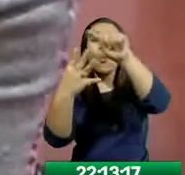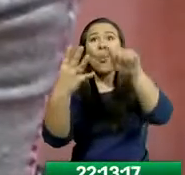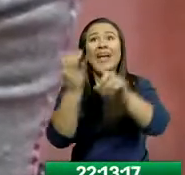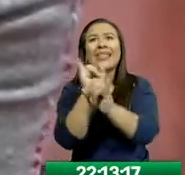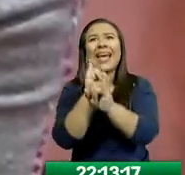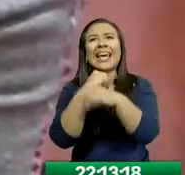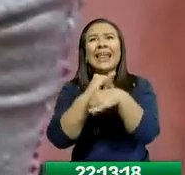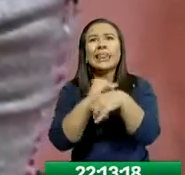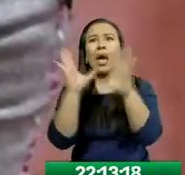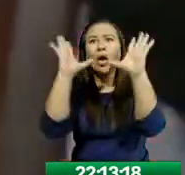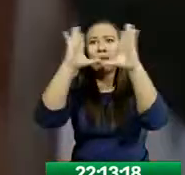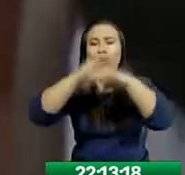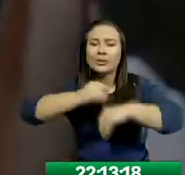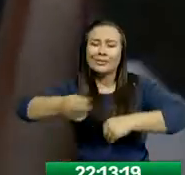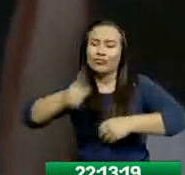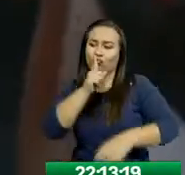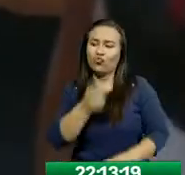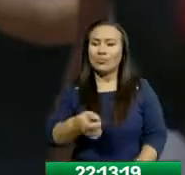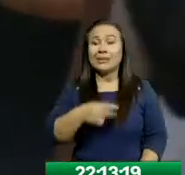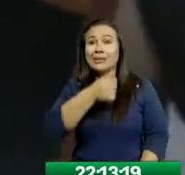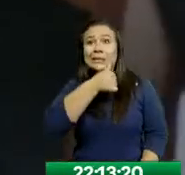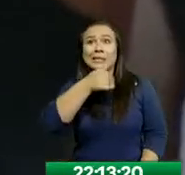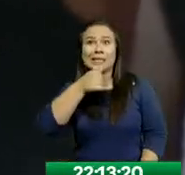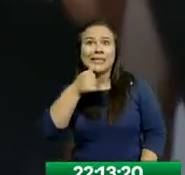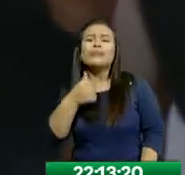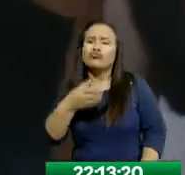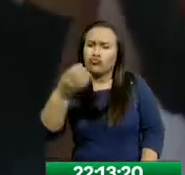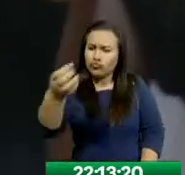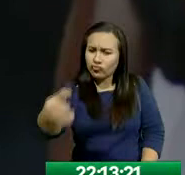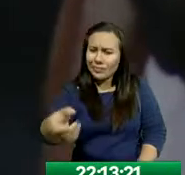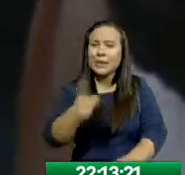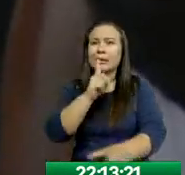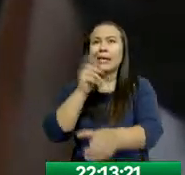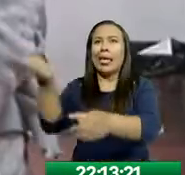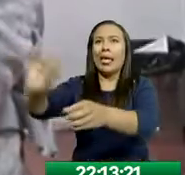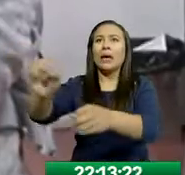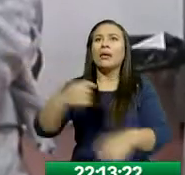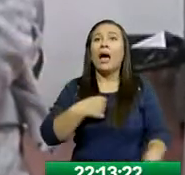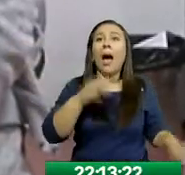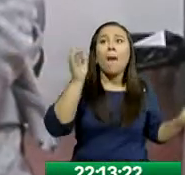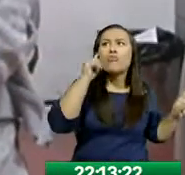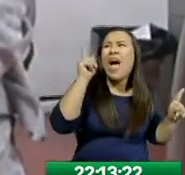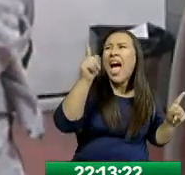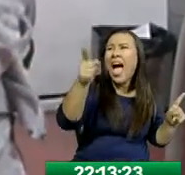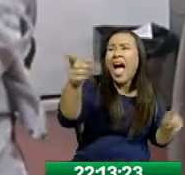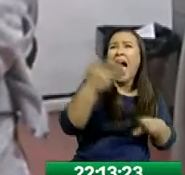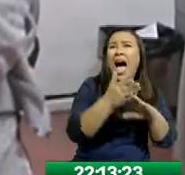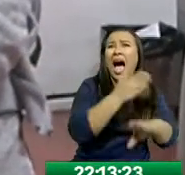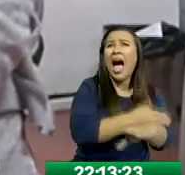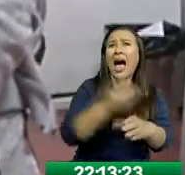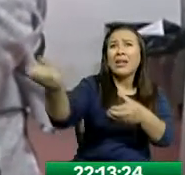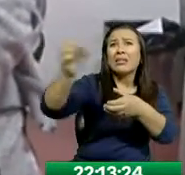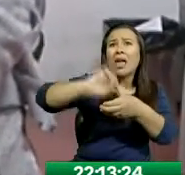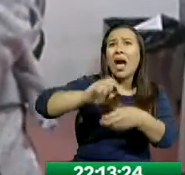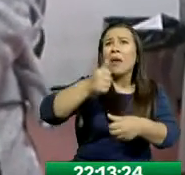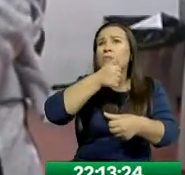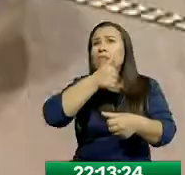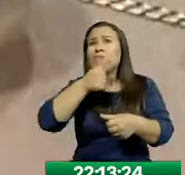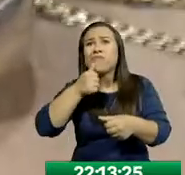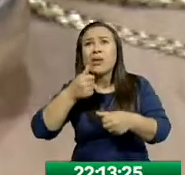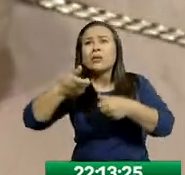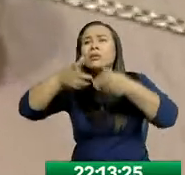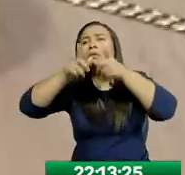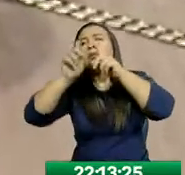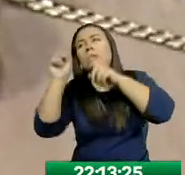durante una noche de copas. Los afectados reconocieron plenamente a las mujeres y asimismo